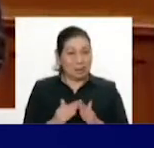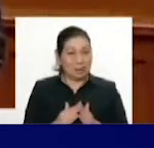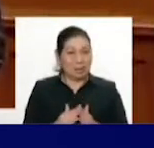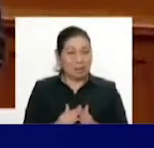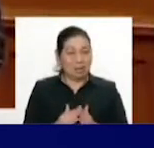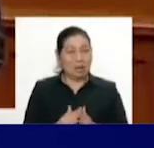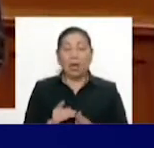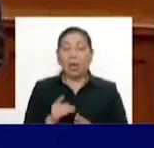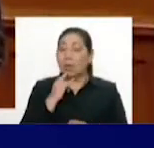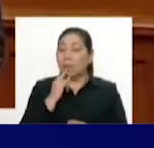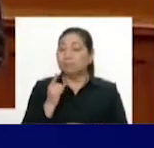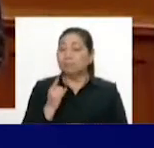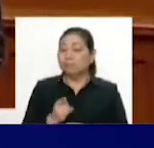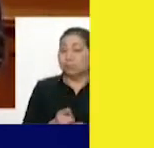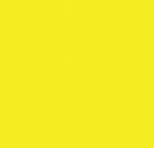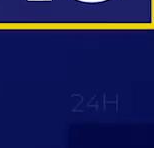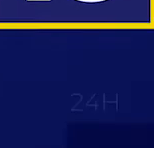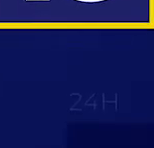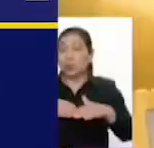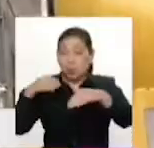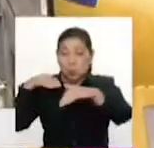se encargaba de la cartera de vivienda.